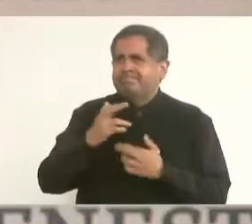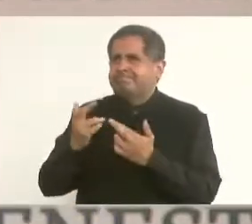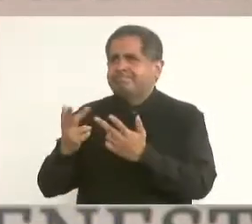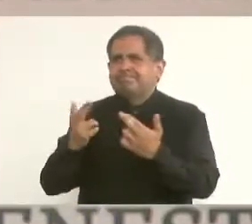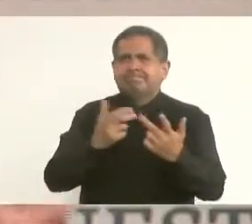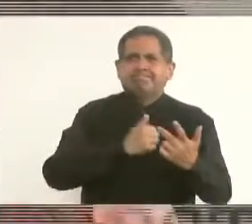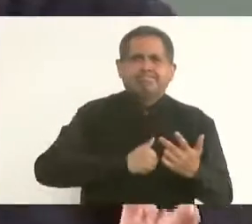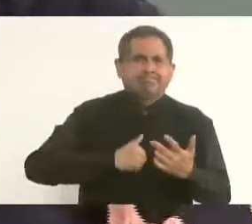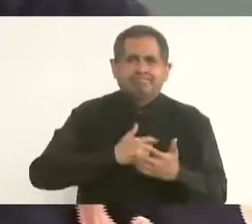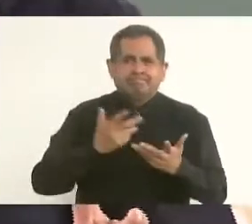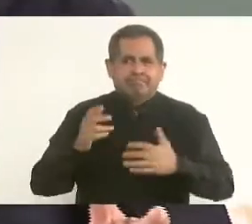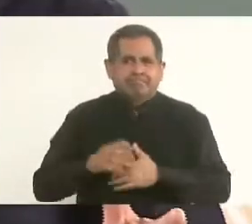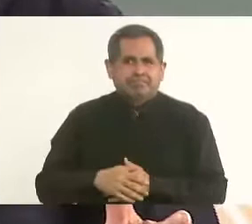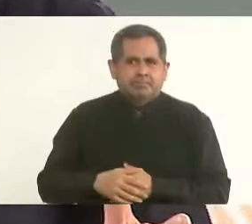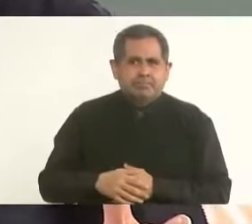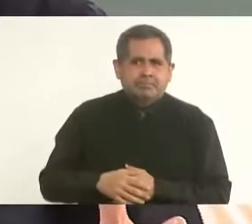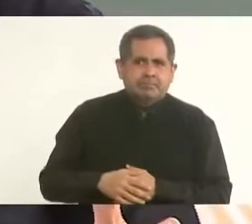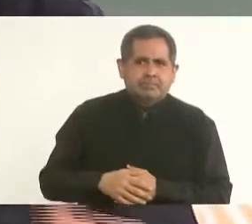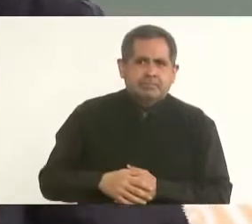Por eso,